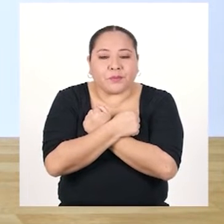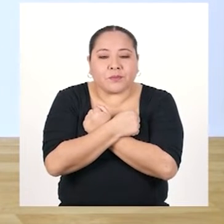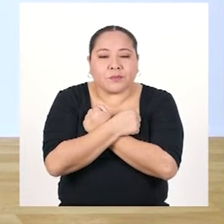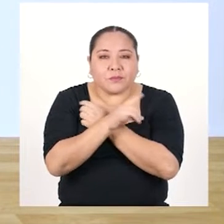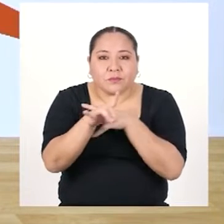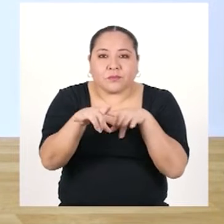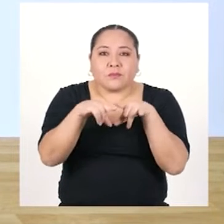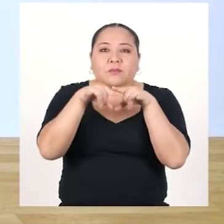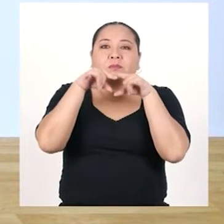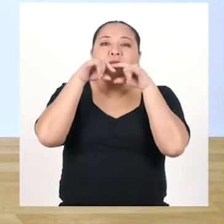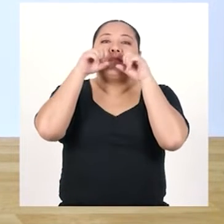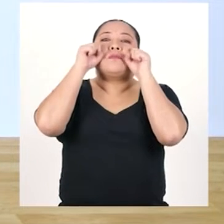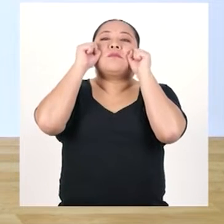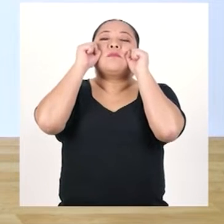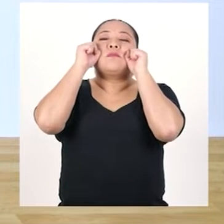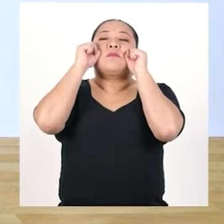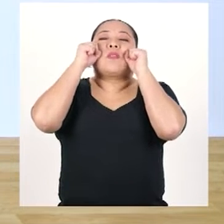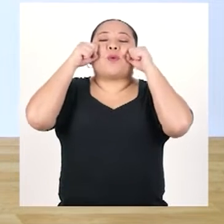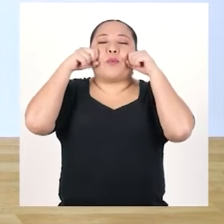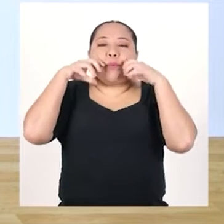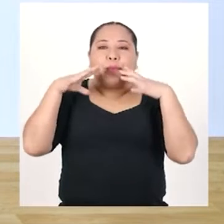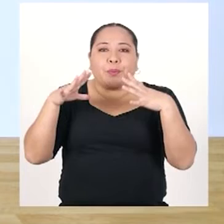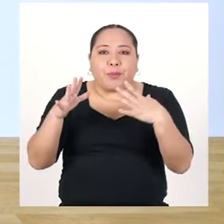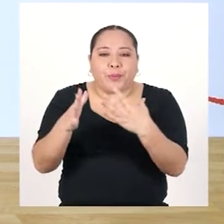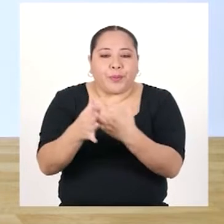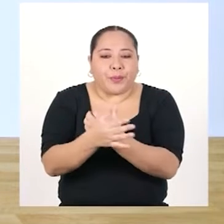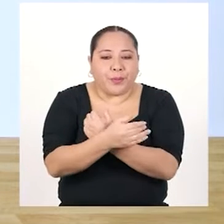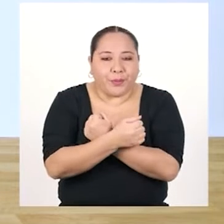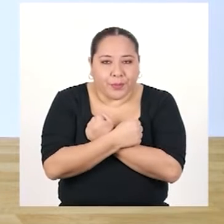Volvemos a respirar. Botamos.